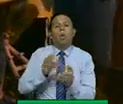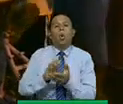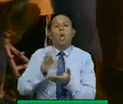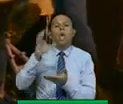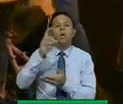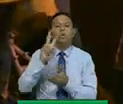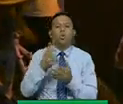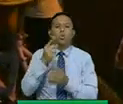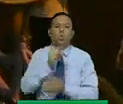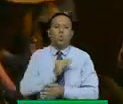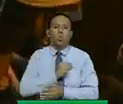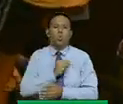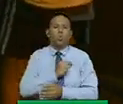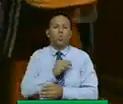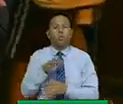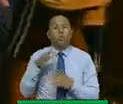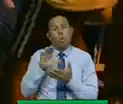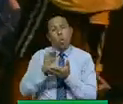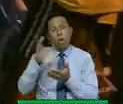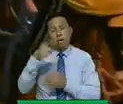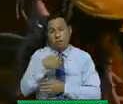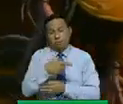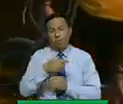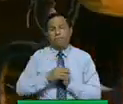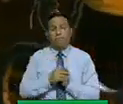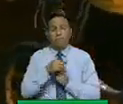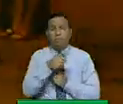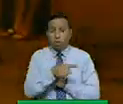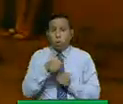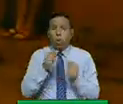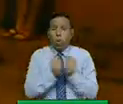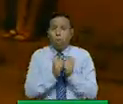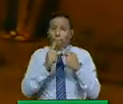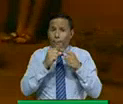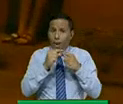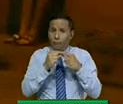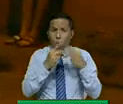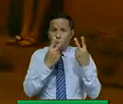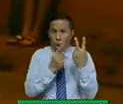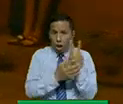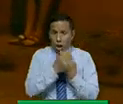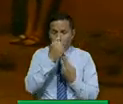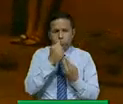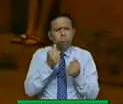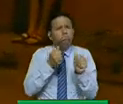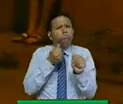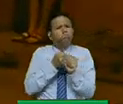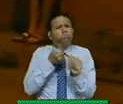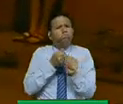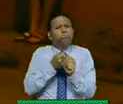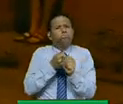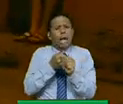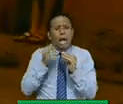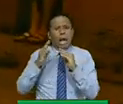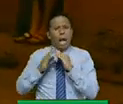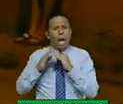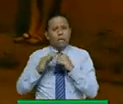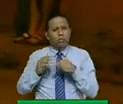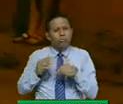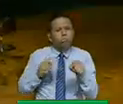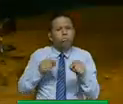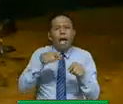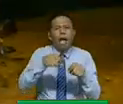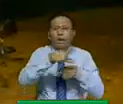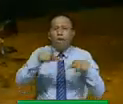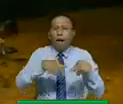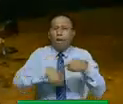Educativa Mariscal Sucre. Él y un primo se encontraban a unos 200 metros de su casa en una cancha de indoor